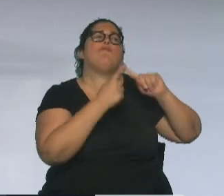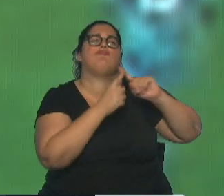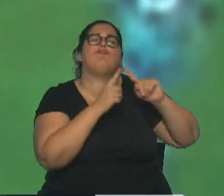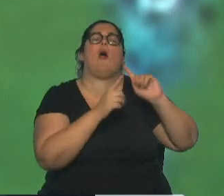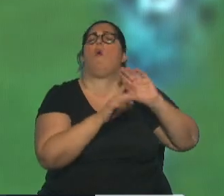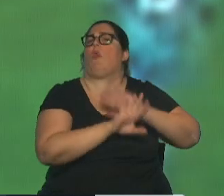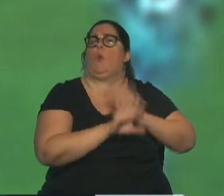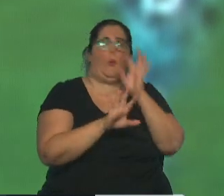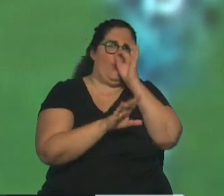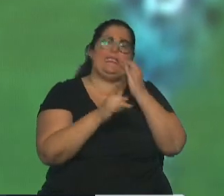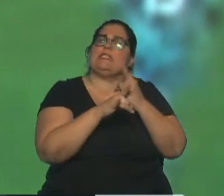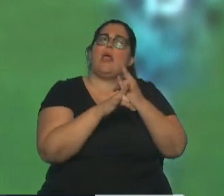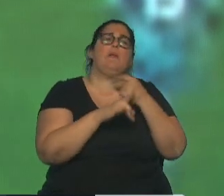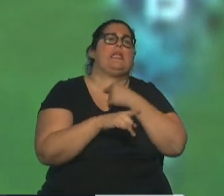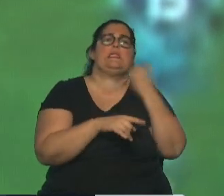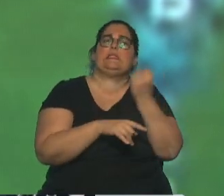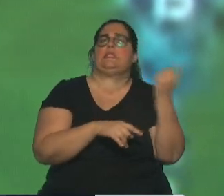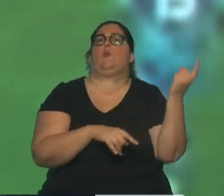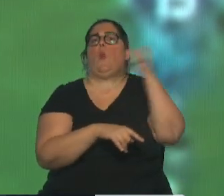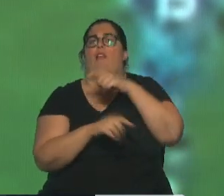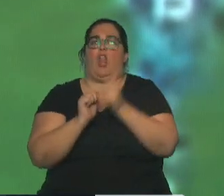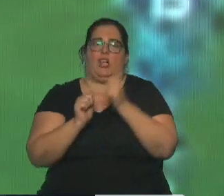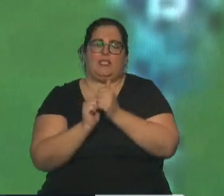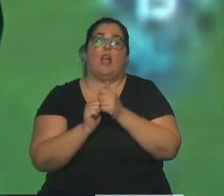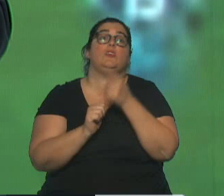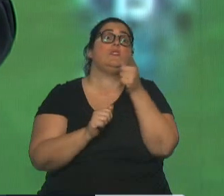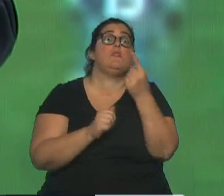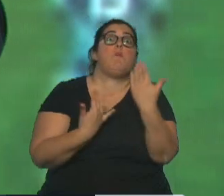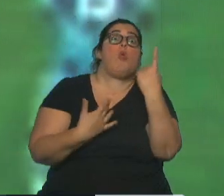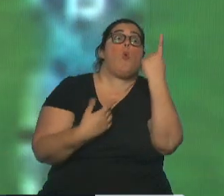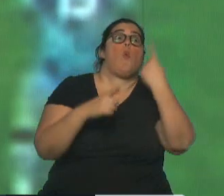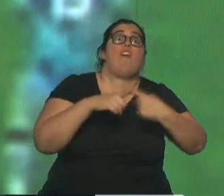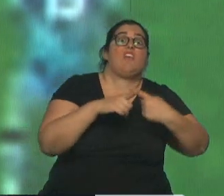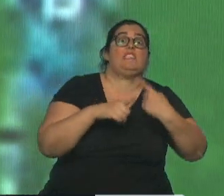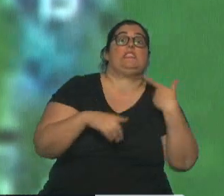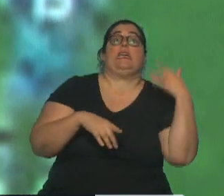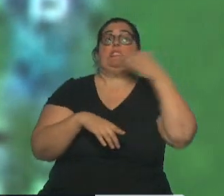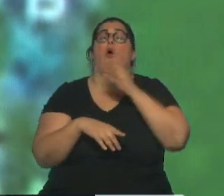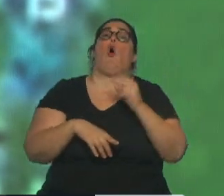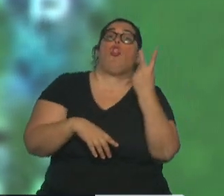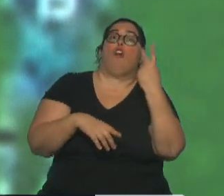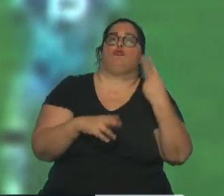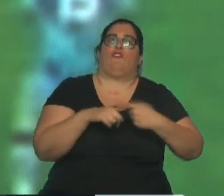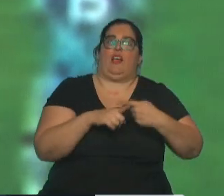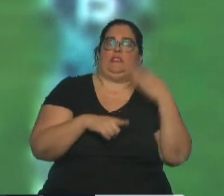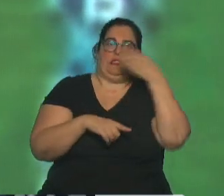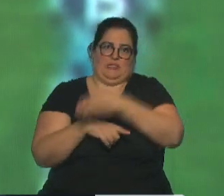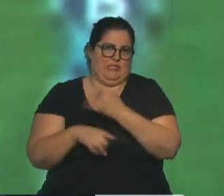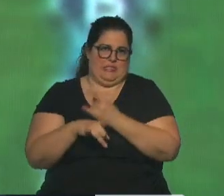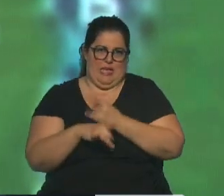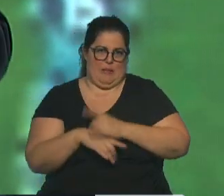en cada fiesta. Y si podía, estaban las dos y si podía, en una sola. Bueno, esta es la más larga de todas